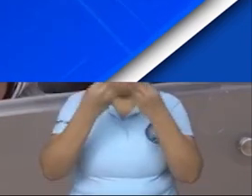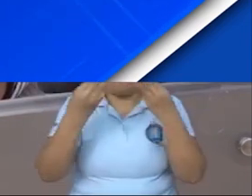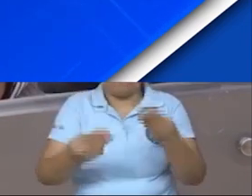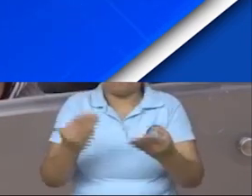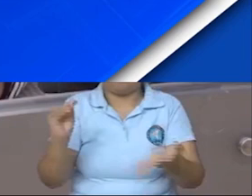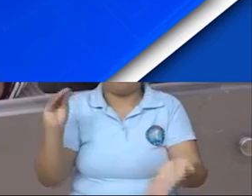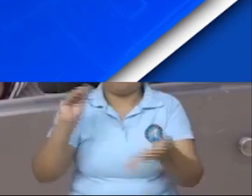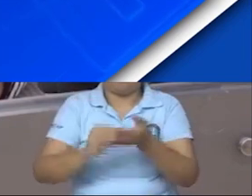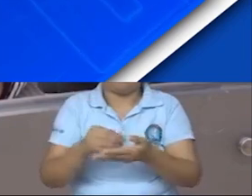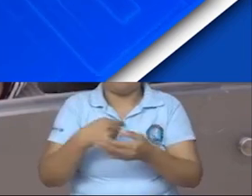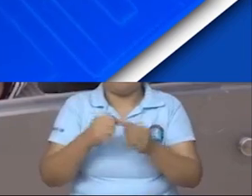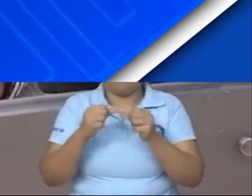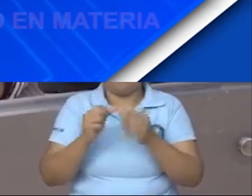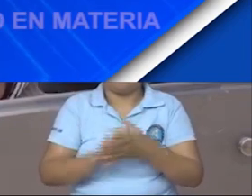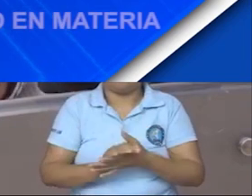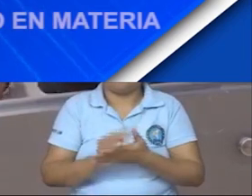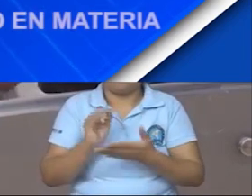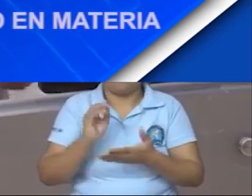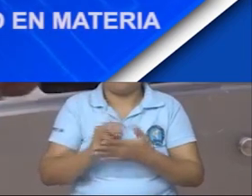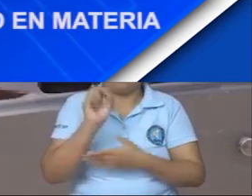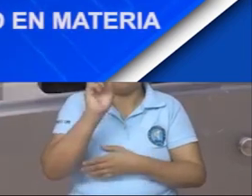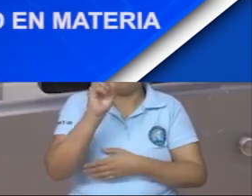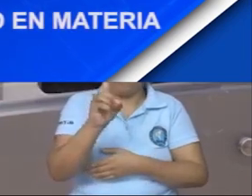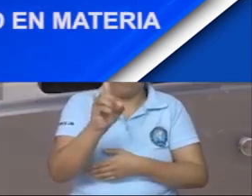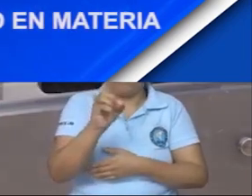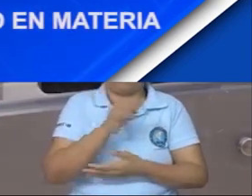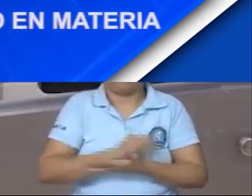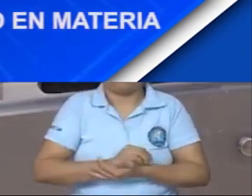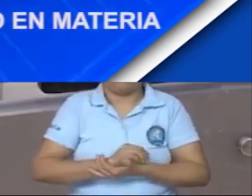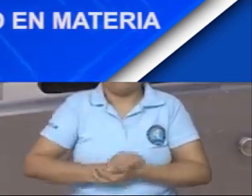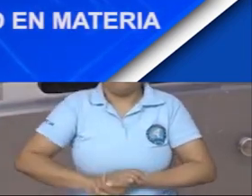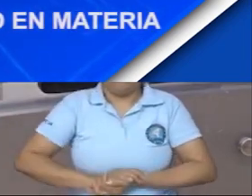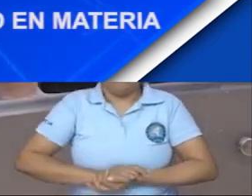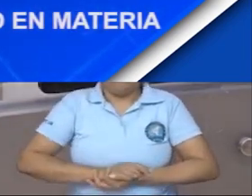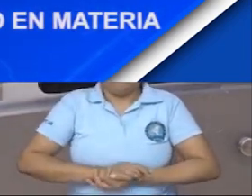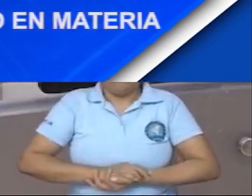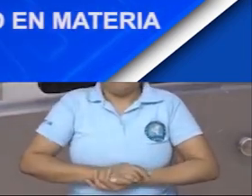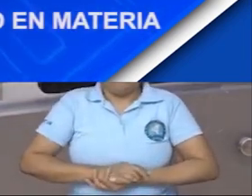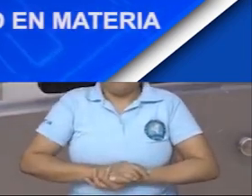materia, siguiente registro de